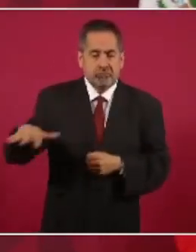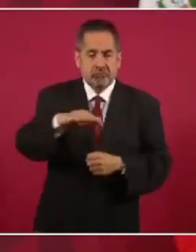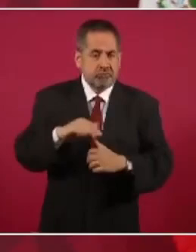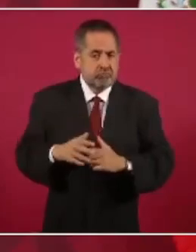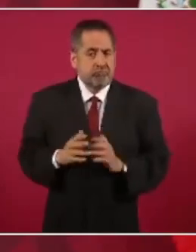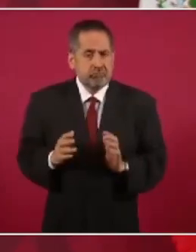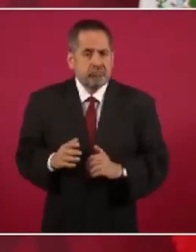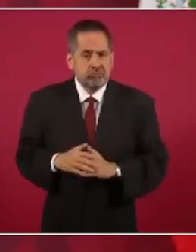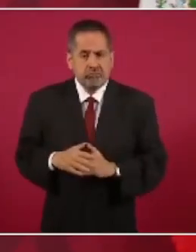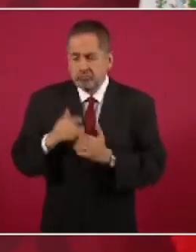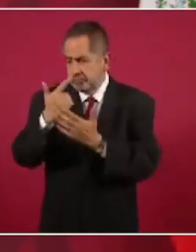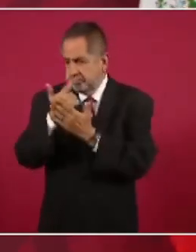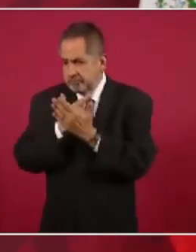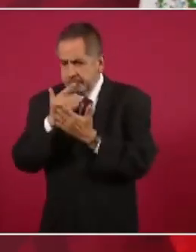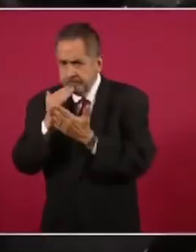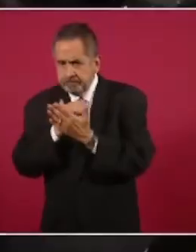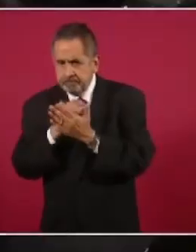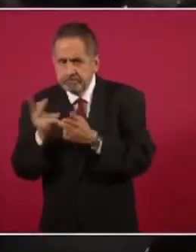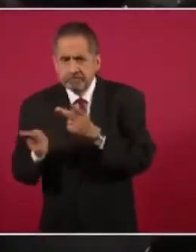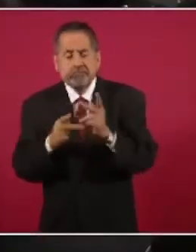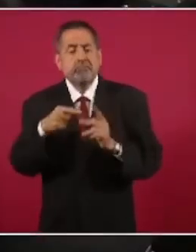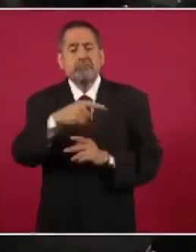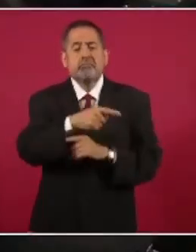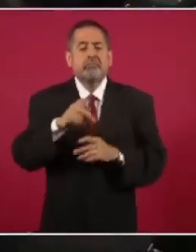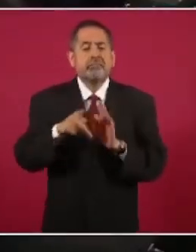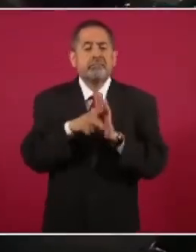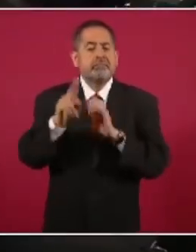una encuesta. Sí, del Universal. Del Universal. De un diario